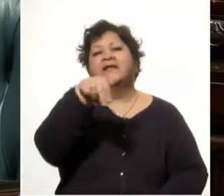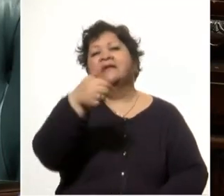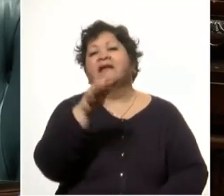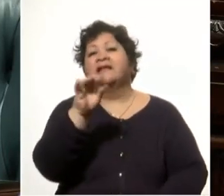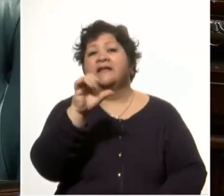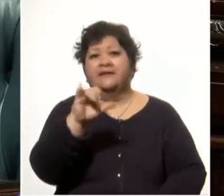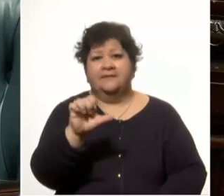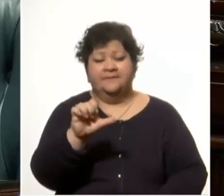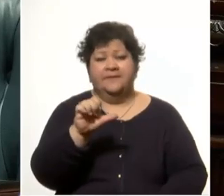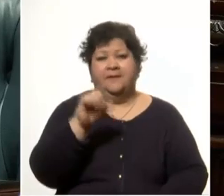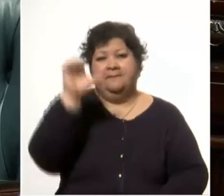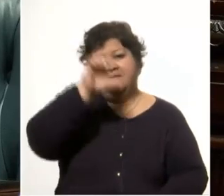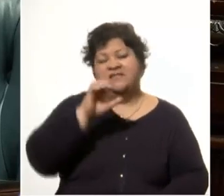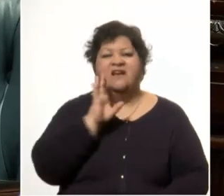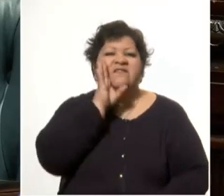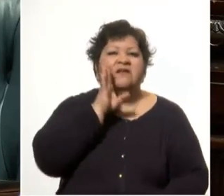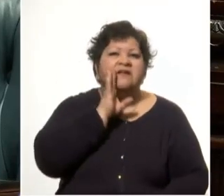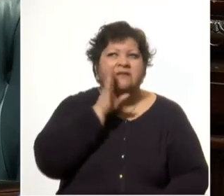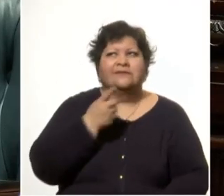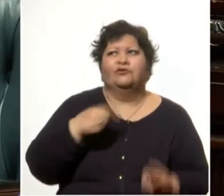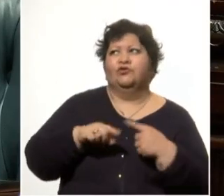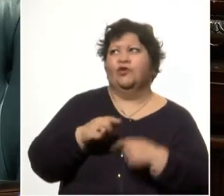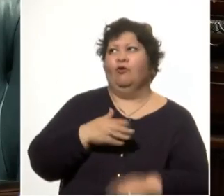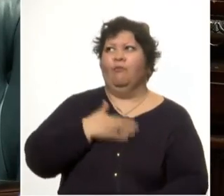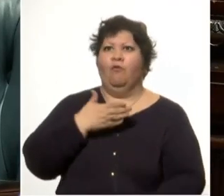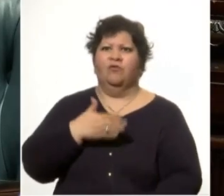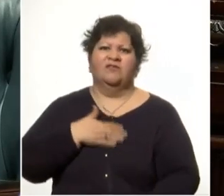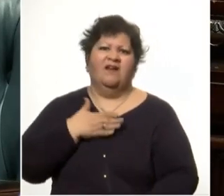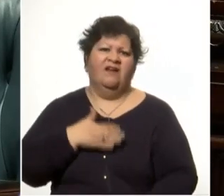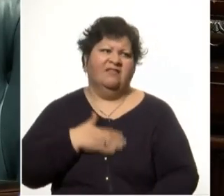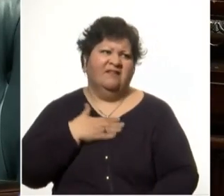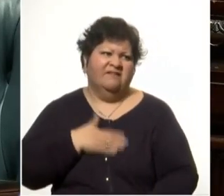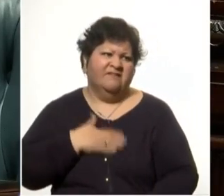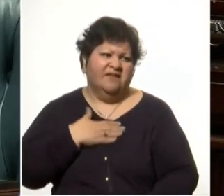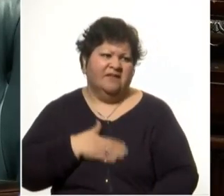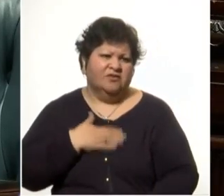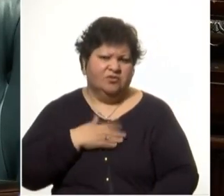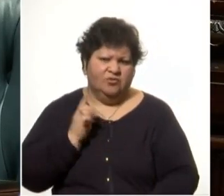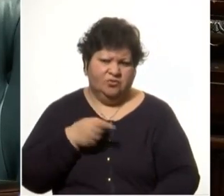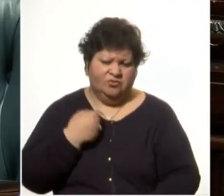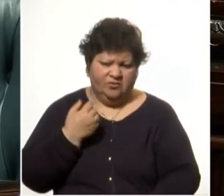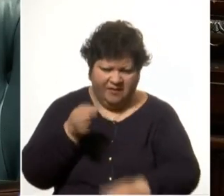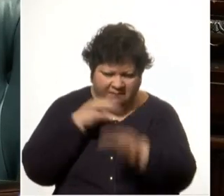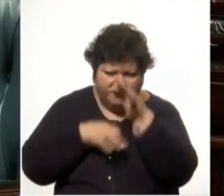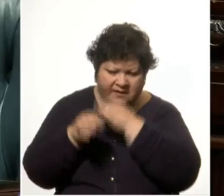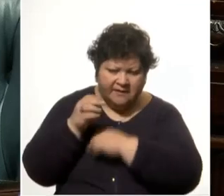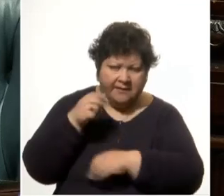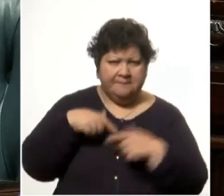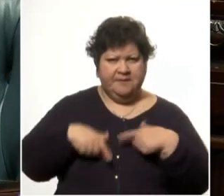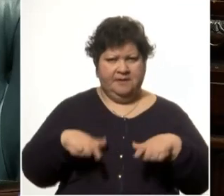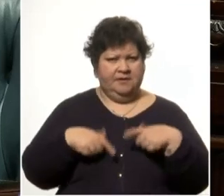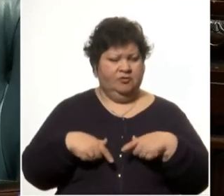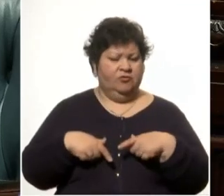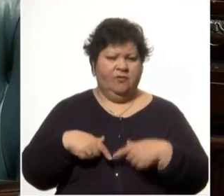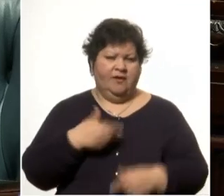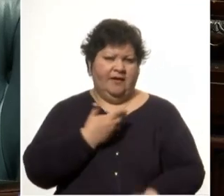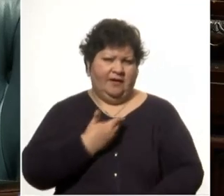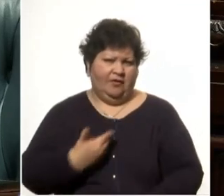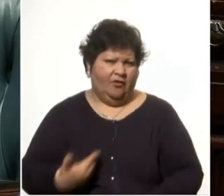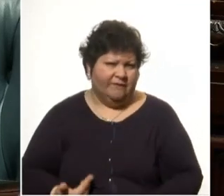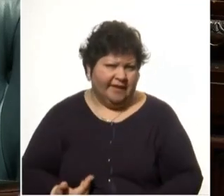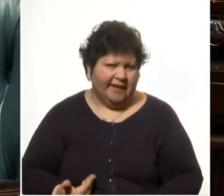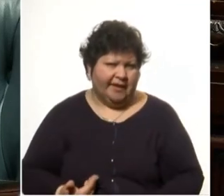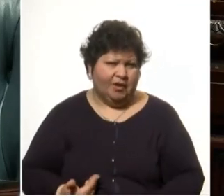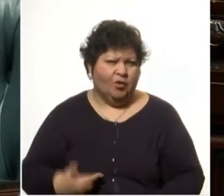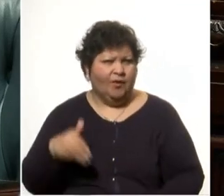¿cómo podríamos estar satisfechos con las explicaciones del ministro? Al gobierno lo corrieron con el poncho con